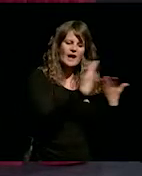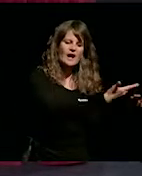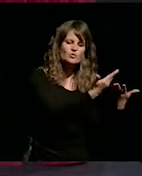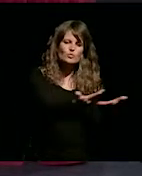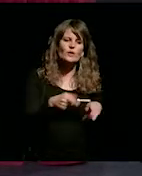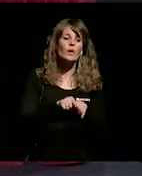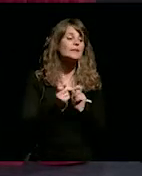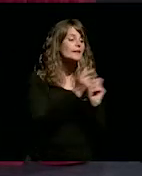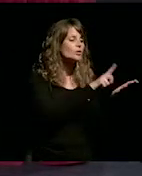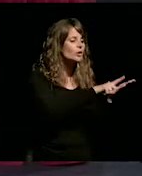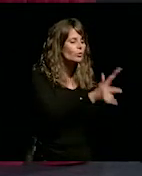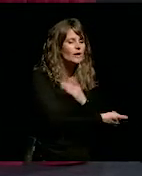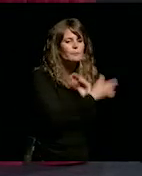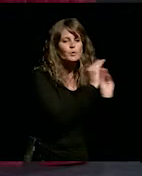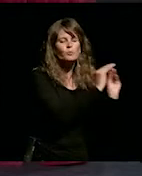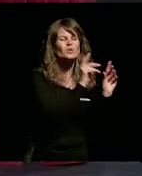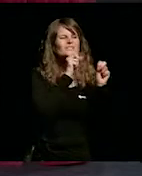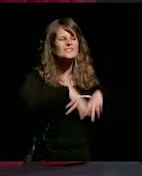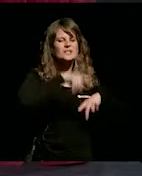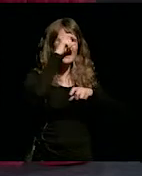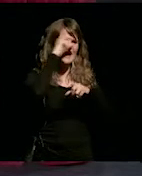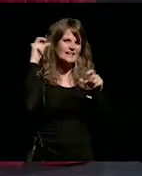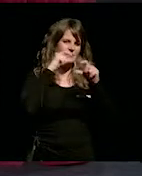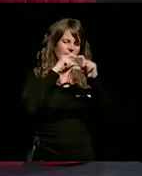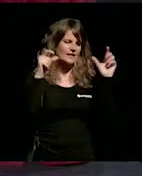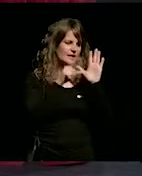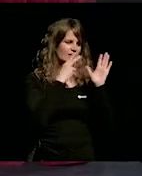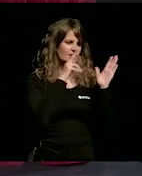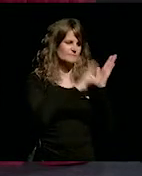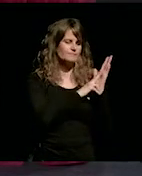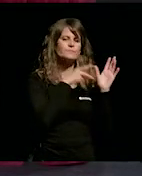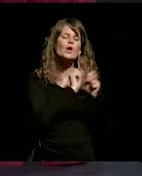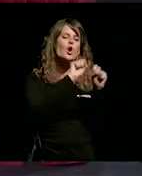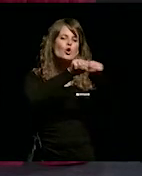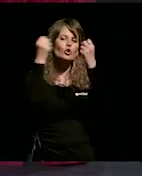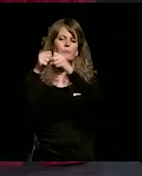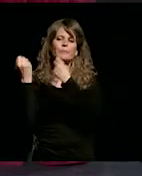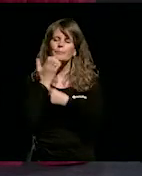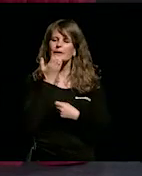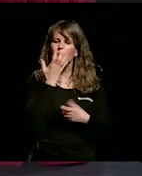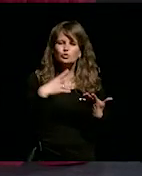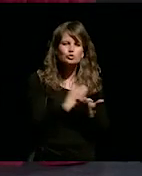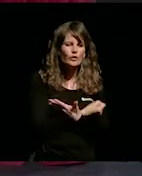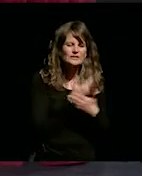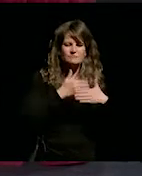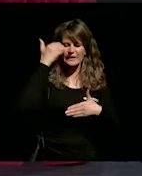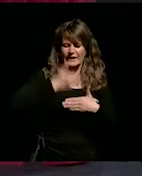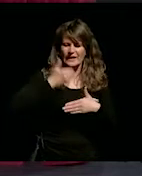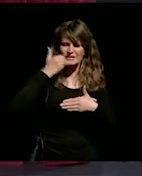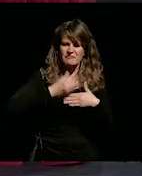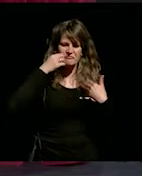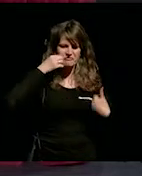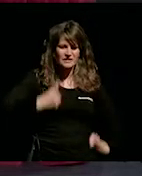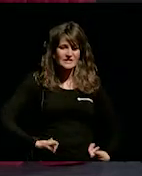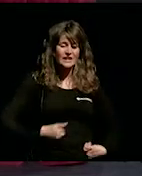responda a sus necesidades, sin etiquetas. También rompemos todas las fasecas, rompemos todas las barreras físicas que